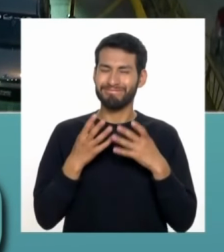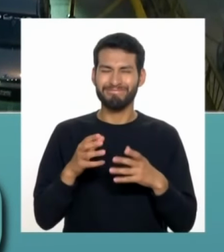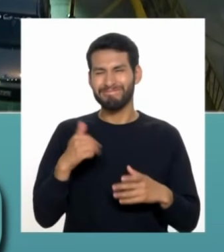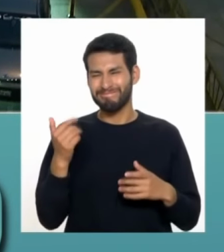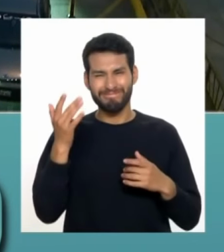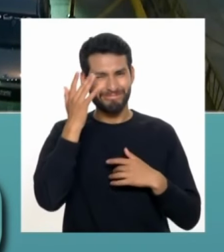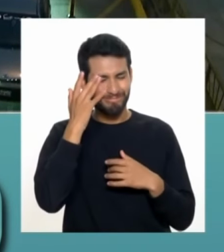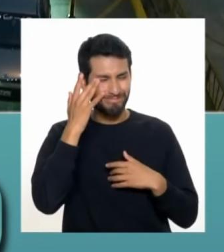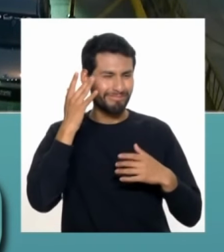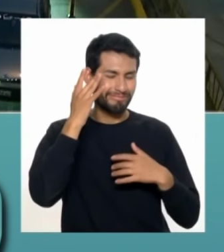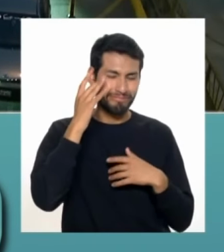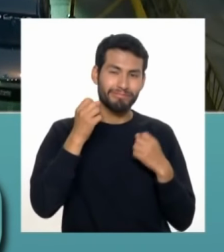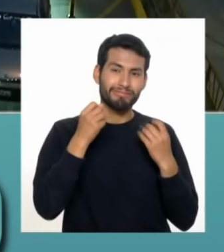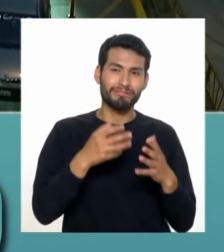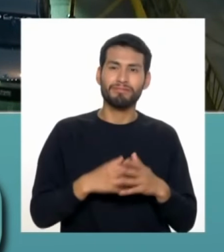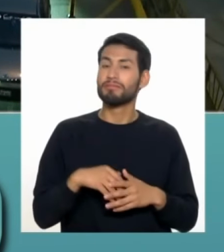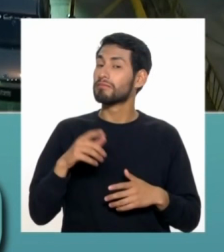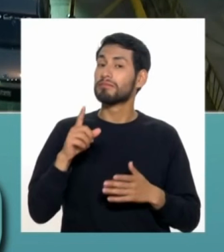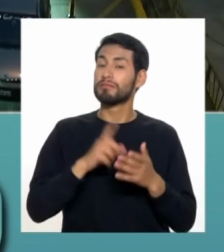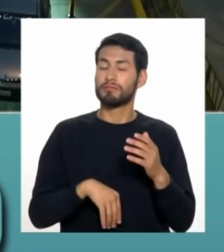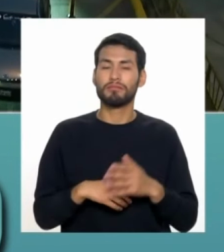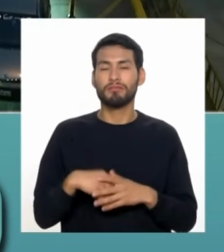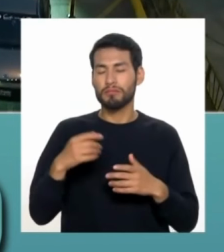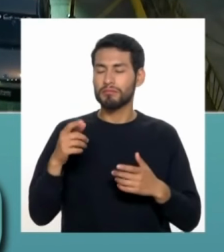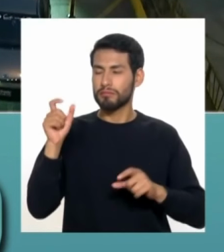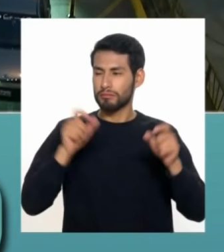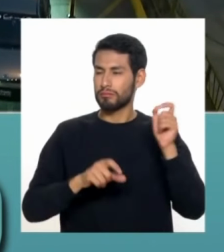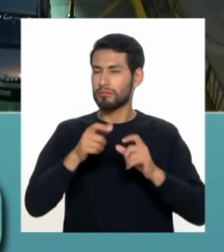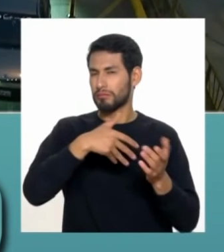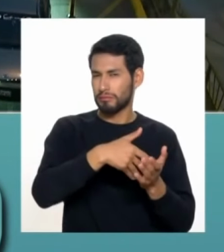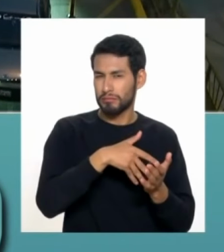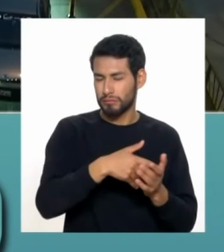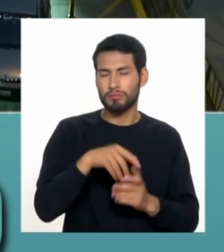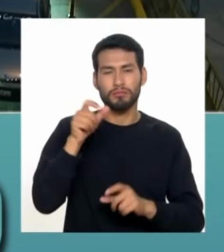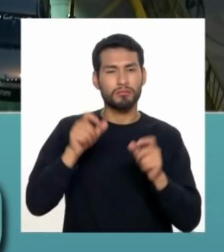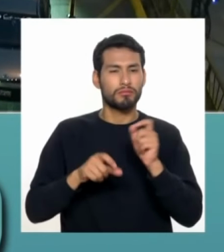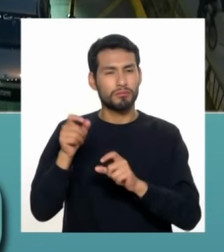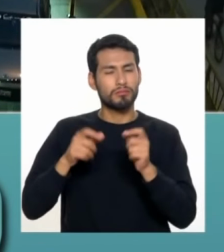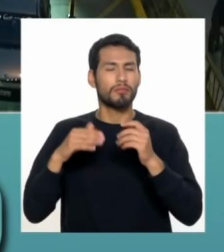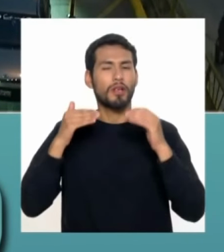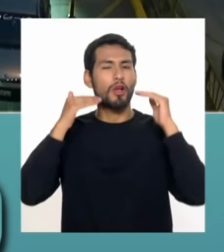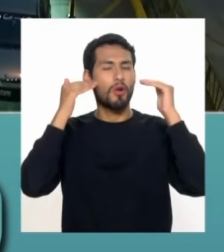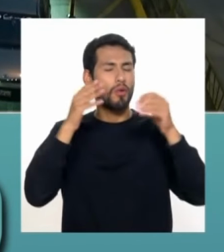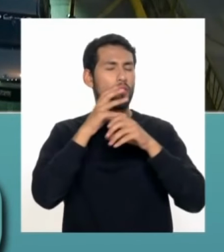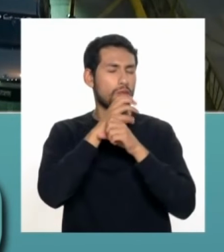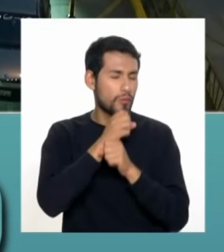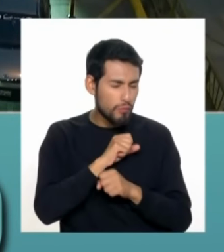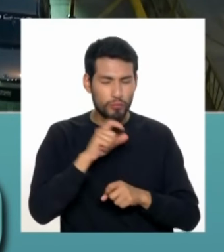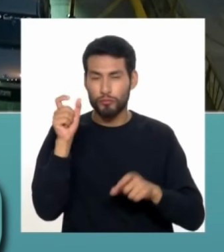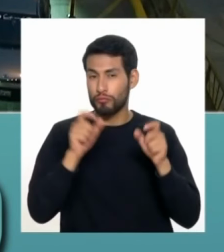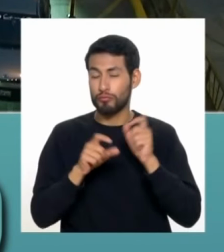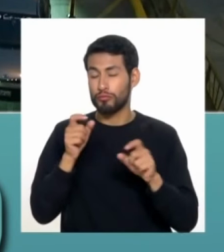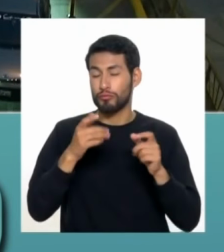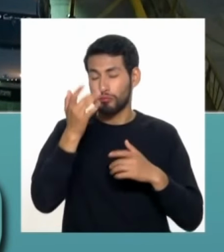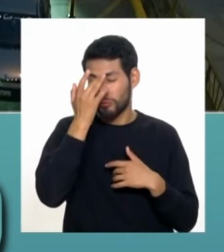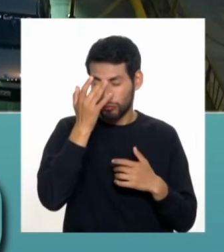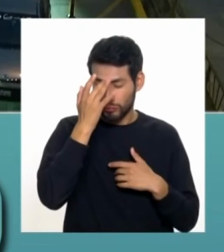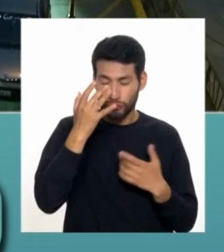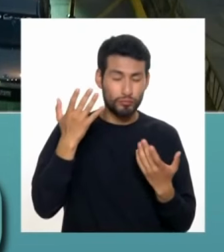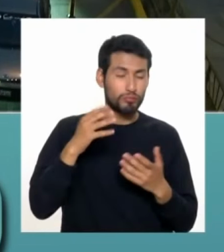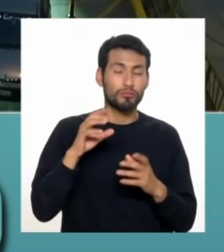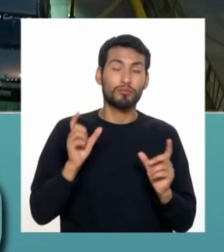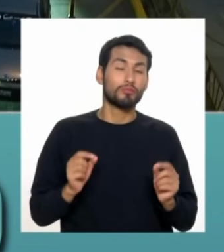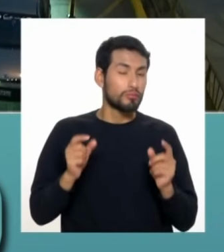otras enfermedades que tienen, sobre todo la población vulnerable, ¿no? Personas, adultos mayores o personas con enfermedades crónicas